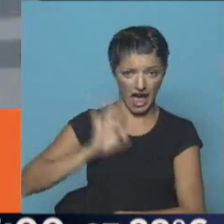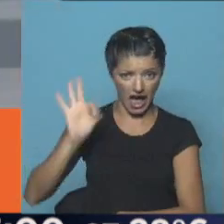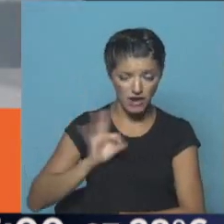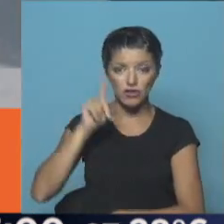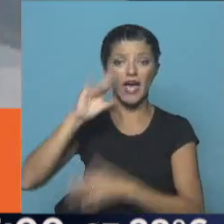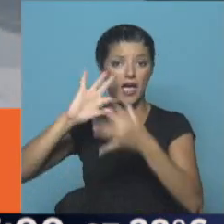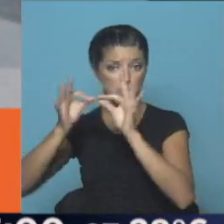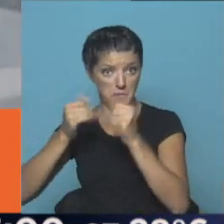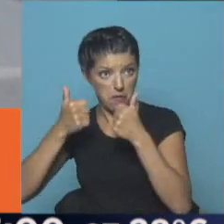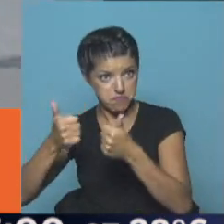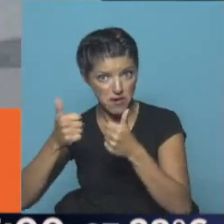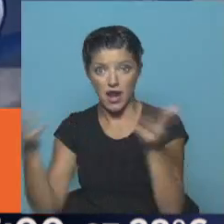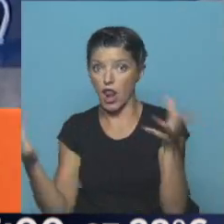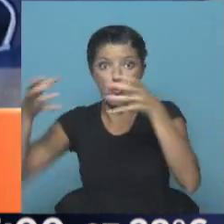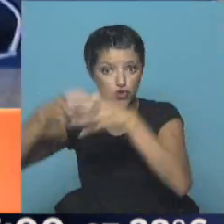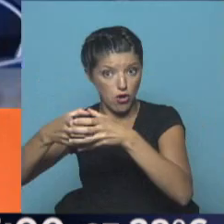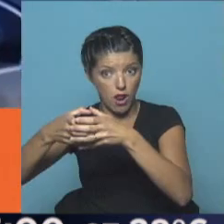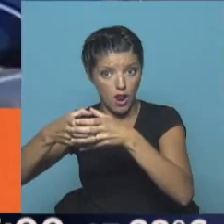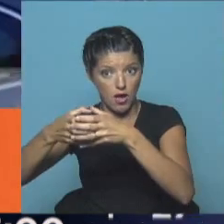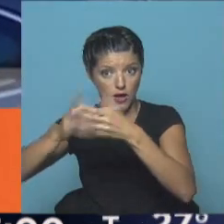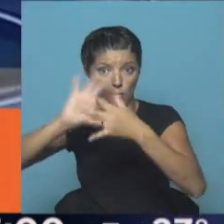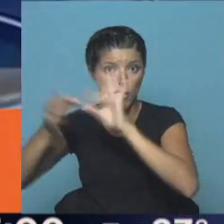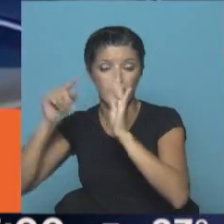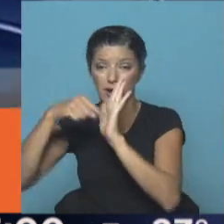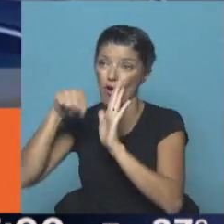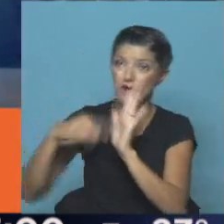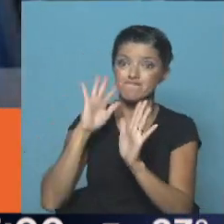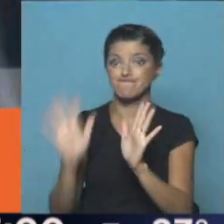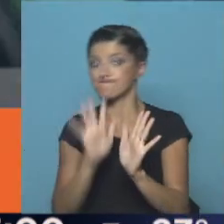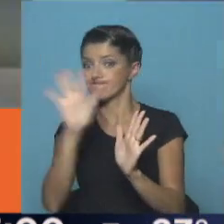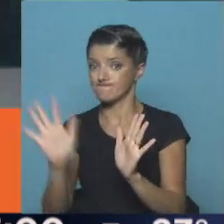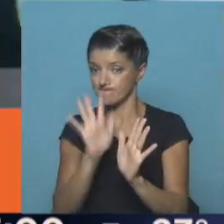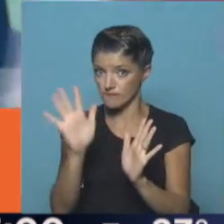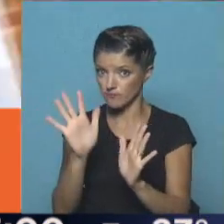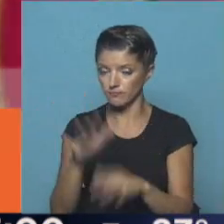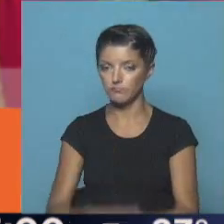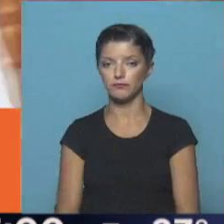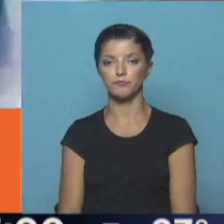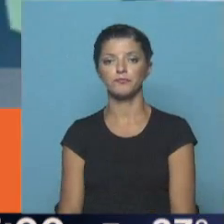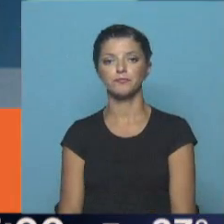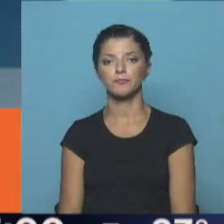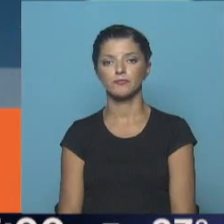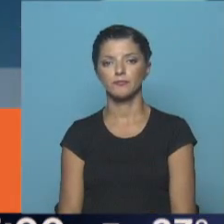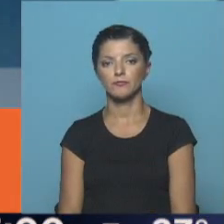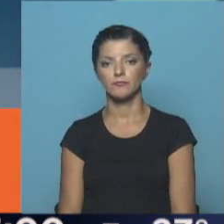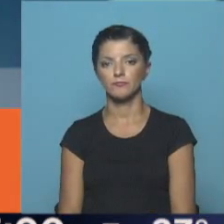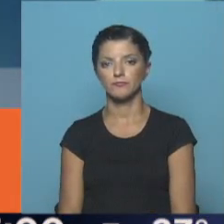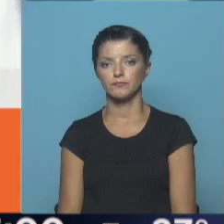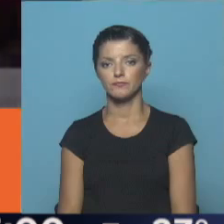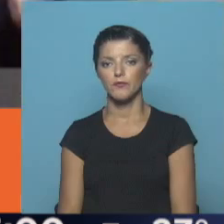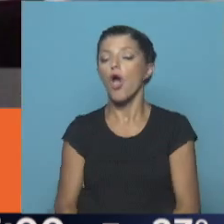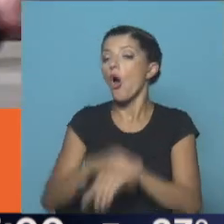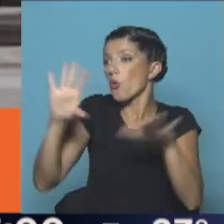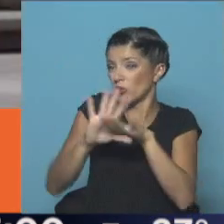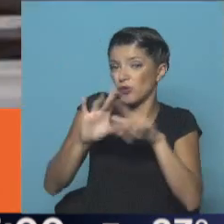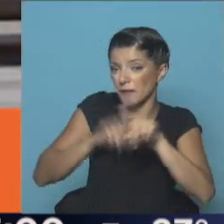le rindió muchísimo esta Unión Europea, pero hoy está en controversia. El hecho de que ocurra justamente en el año del